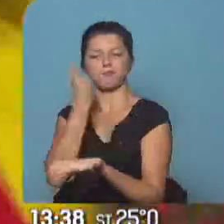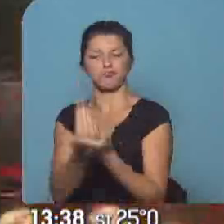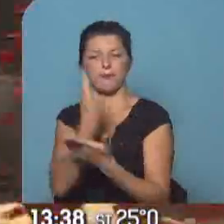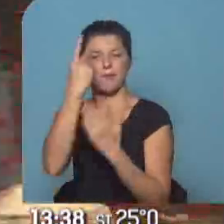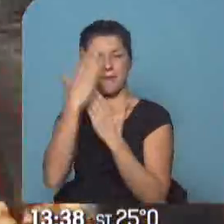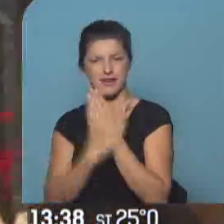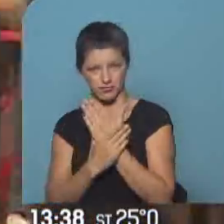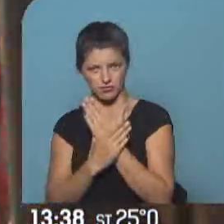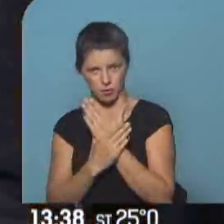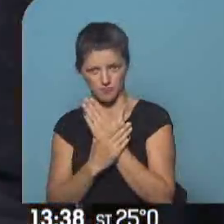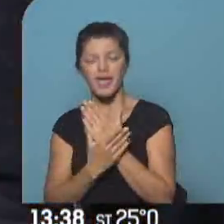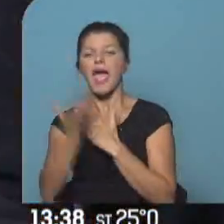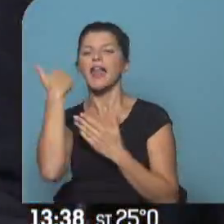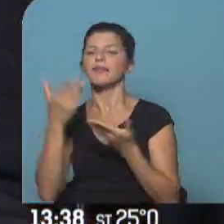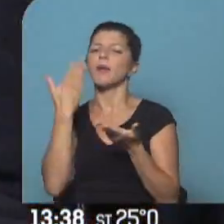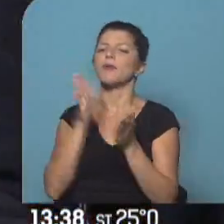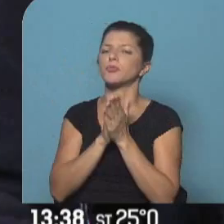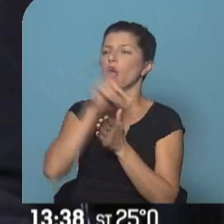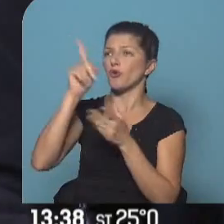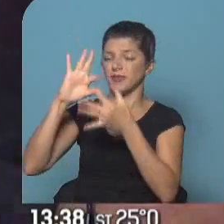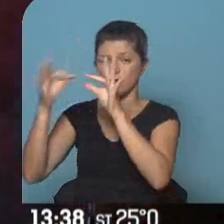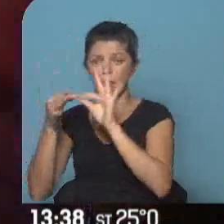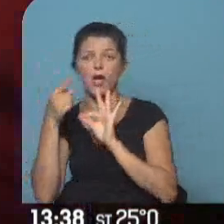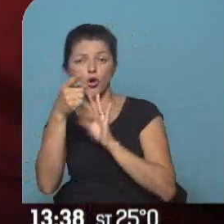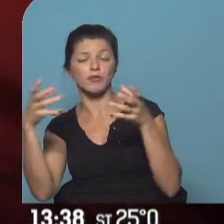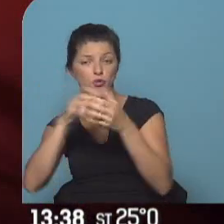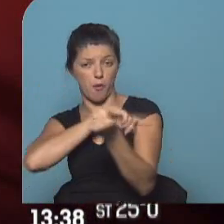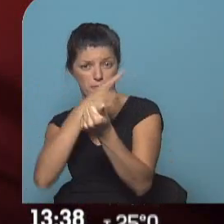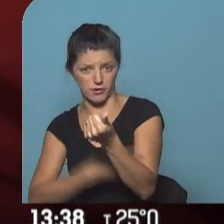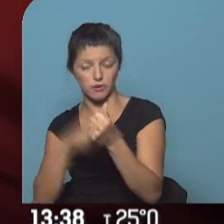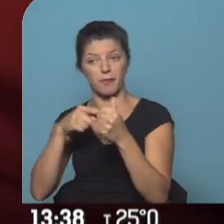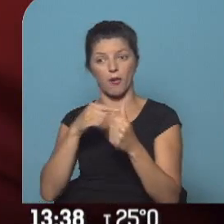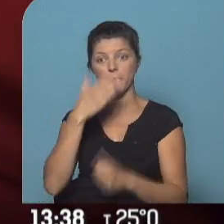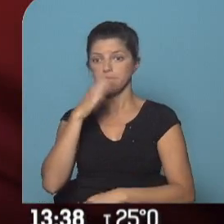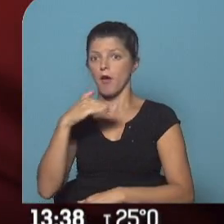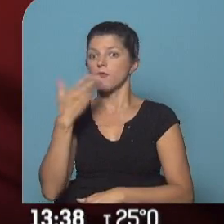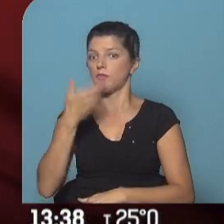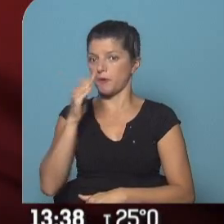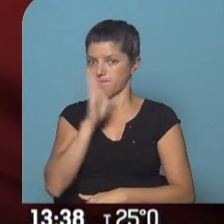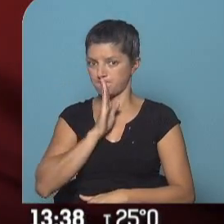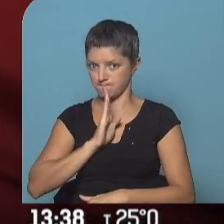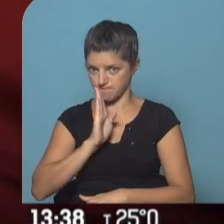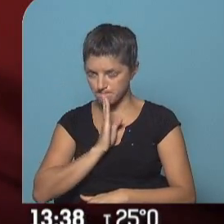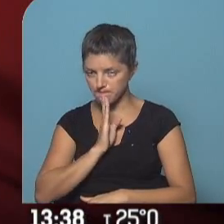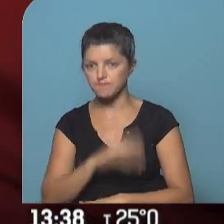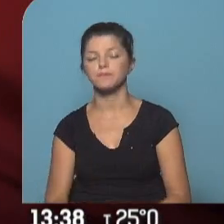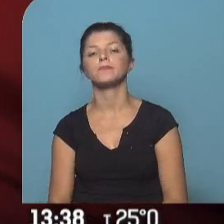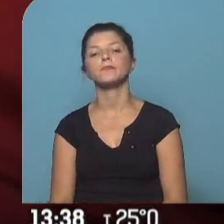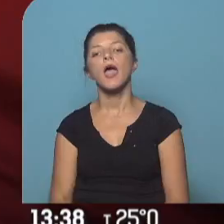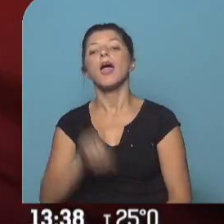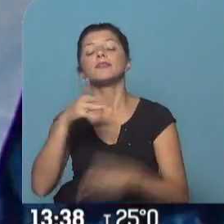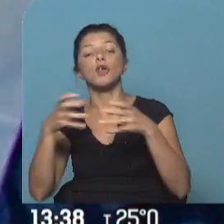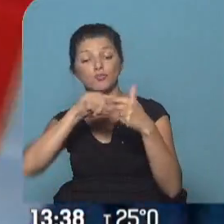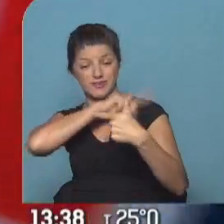su discurso anti-europeísta y anti-establishment. Con el 25% de las preferencias del electorado, el